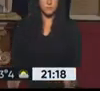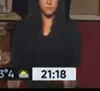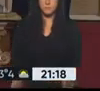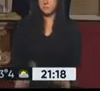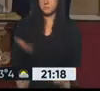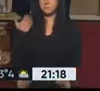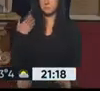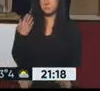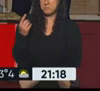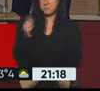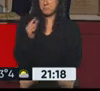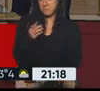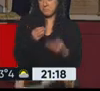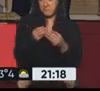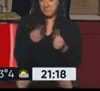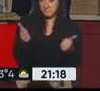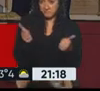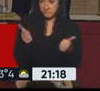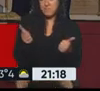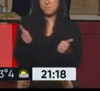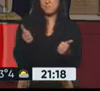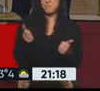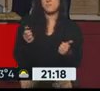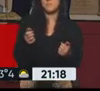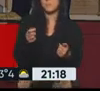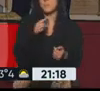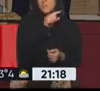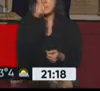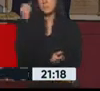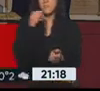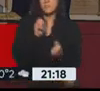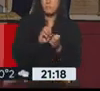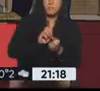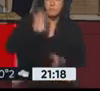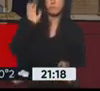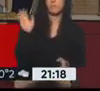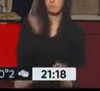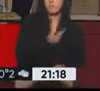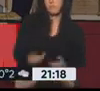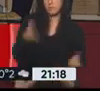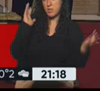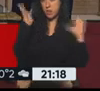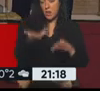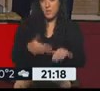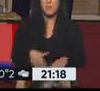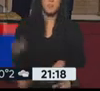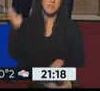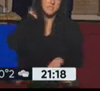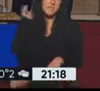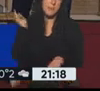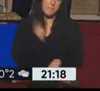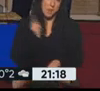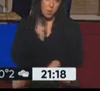Acaba de concluir entonces el mensaje por cadena nacional del presidente Javier Milei, 16